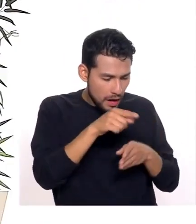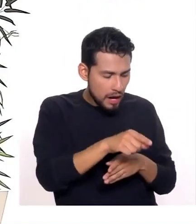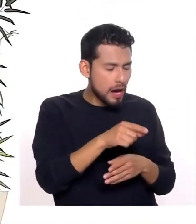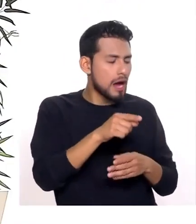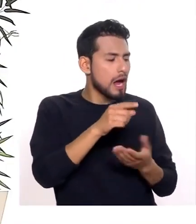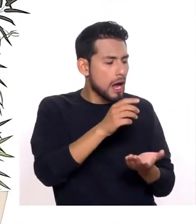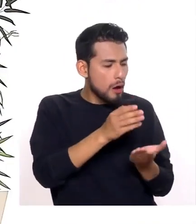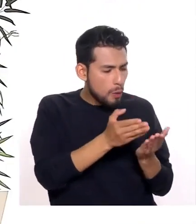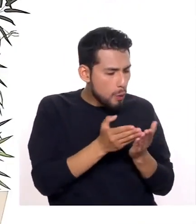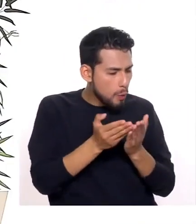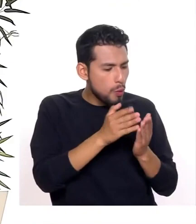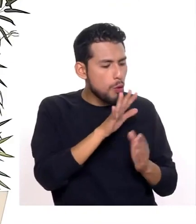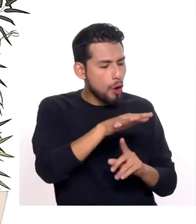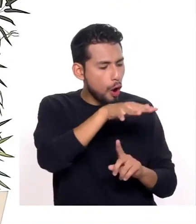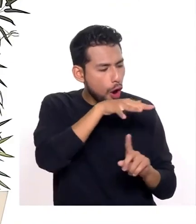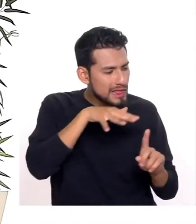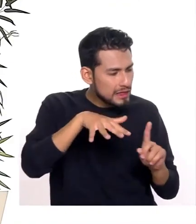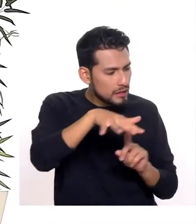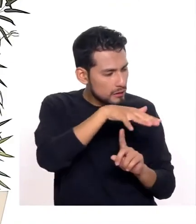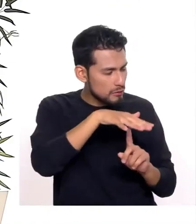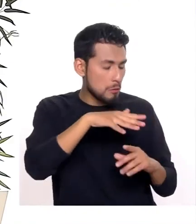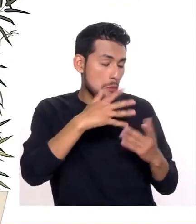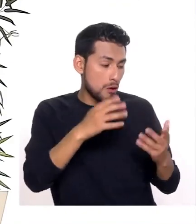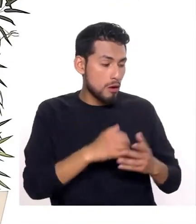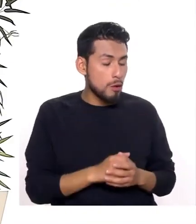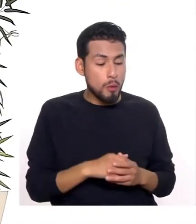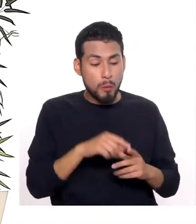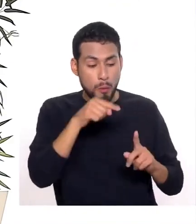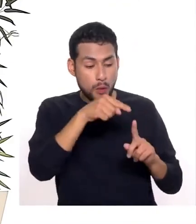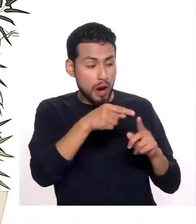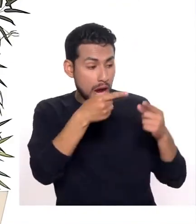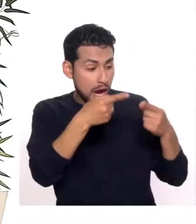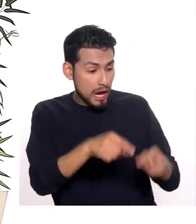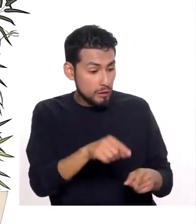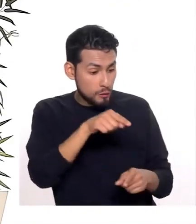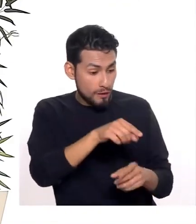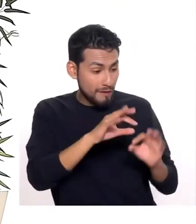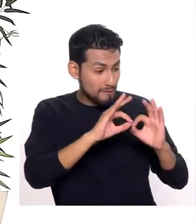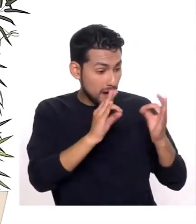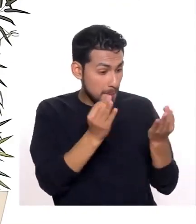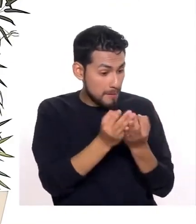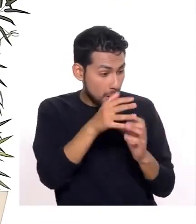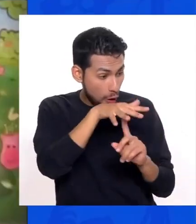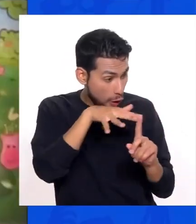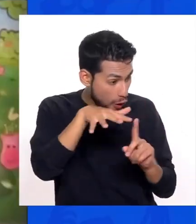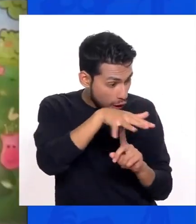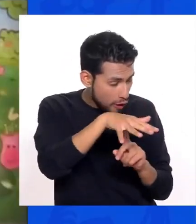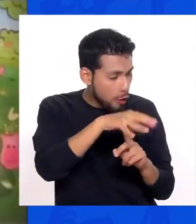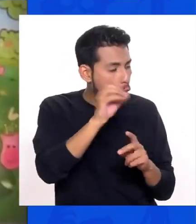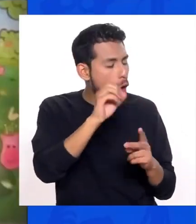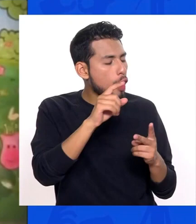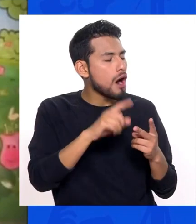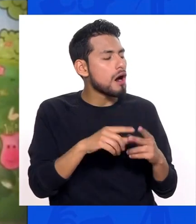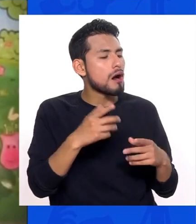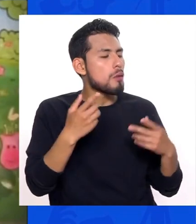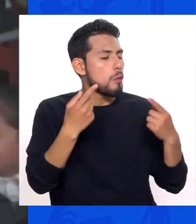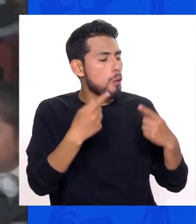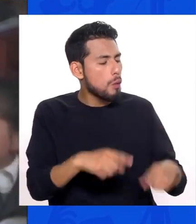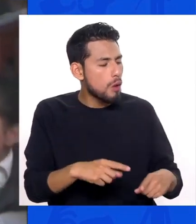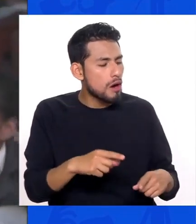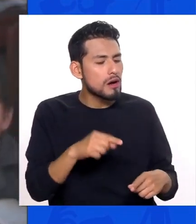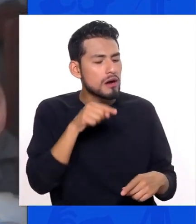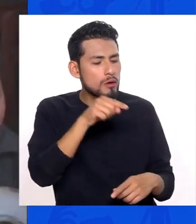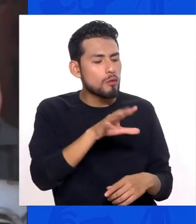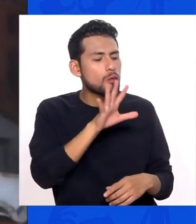estudiante en un contexto, que pueden ser barreras que encuentra en la misma familia, pueden ser barreras que